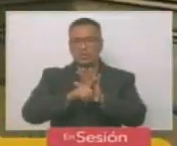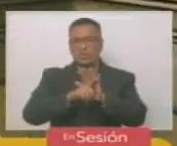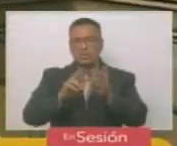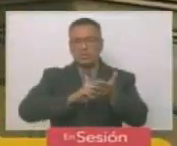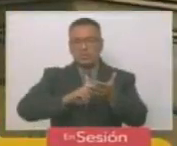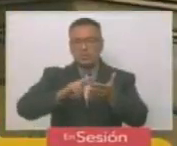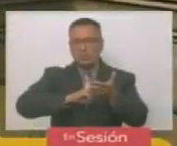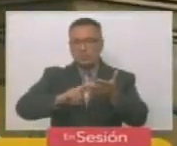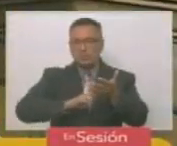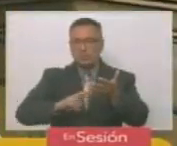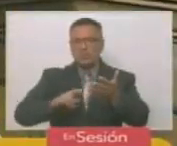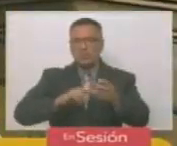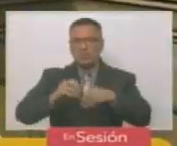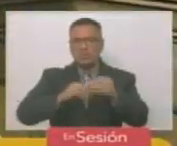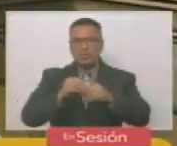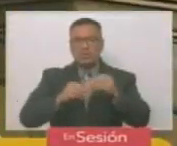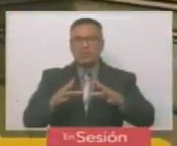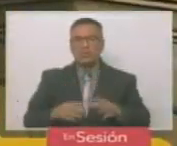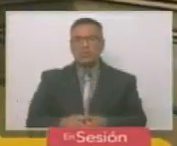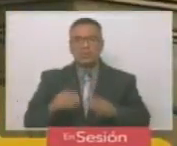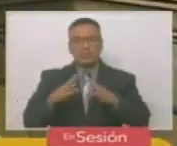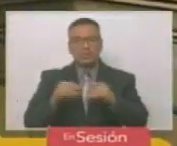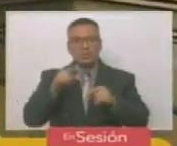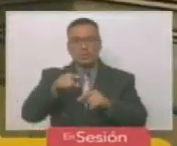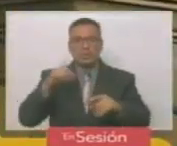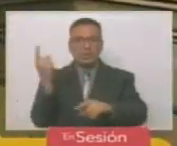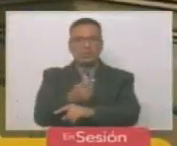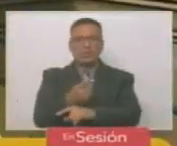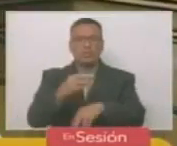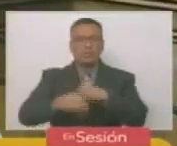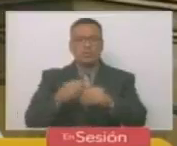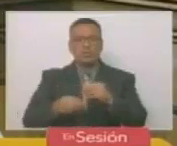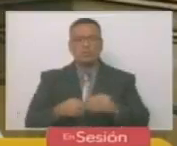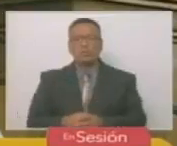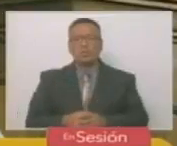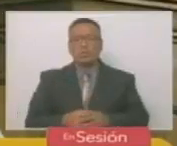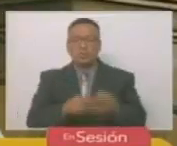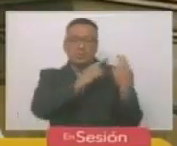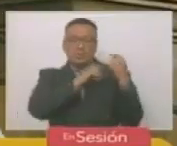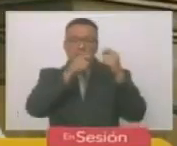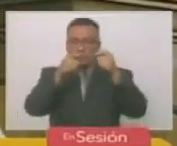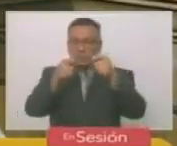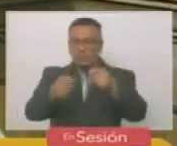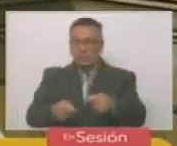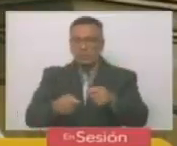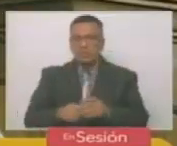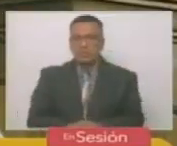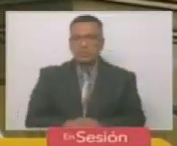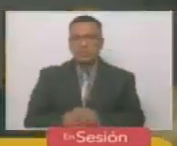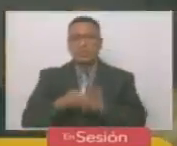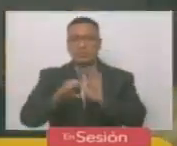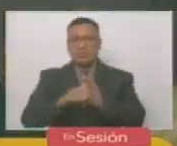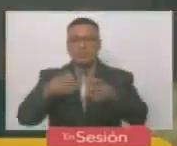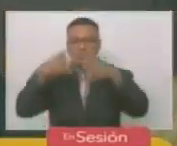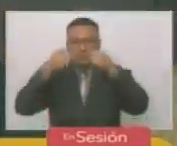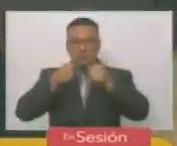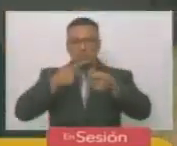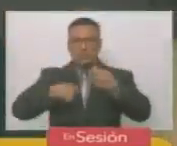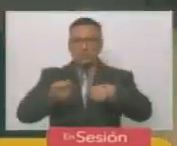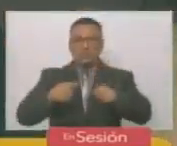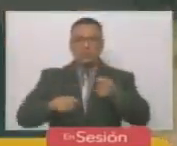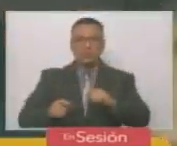reglamentos y resoluciones. El incumplimiento de esta obligación generará responsabilidades civil, penal y